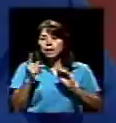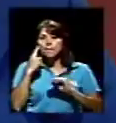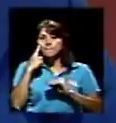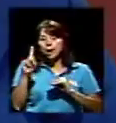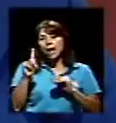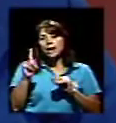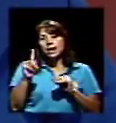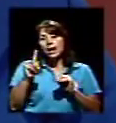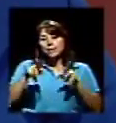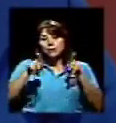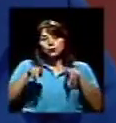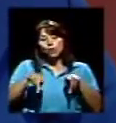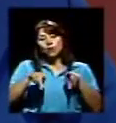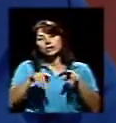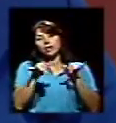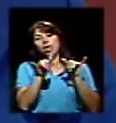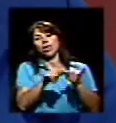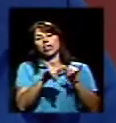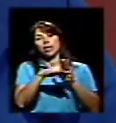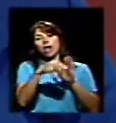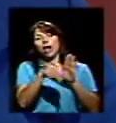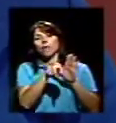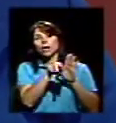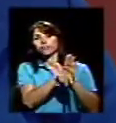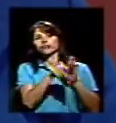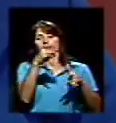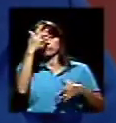para encamados, los quirófanos que quedaron